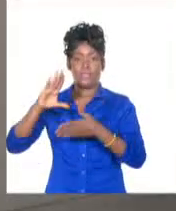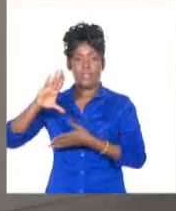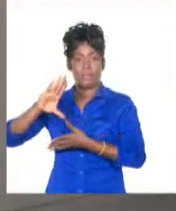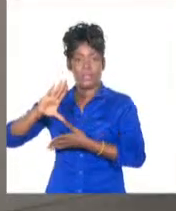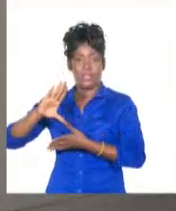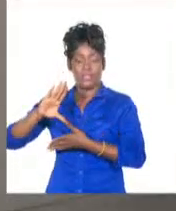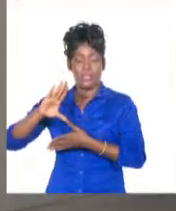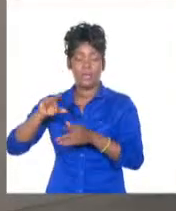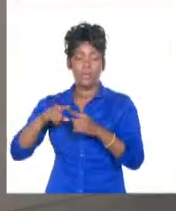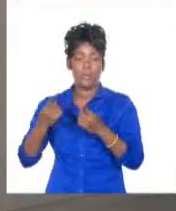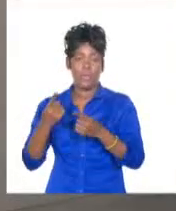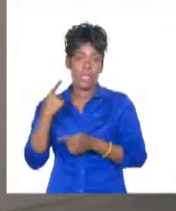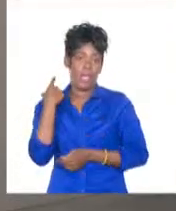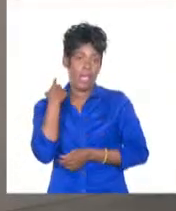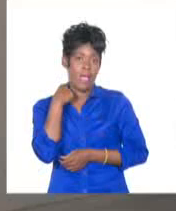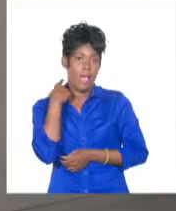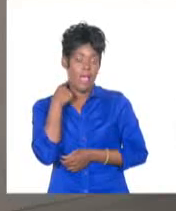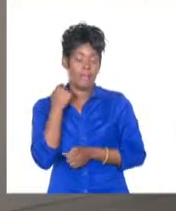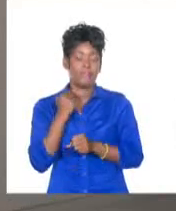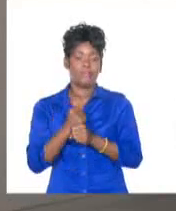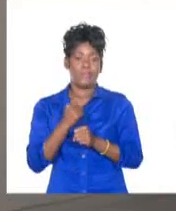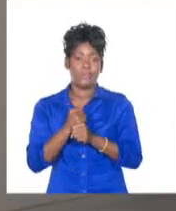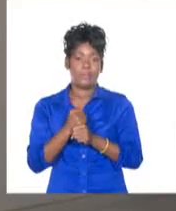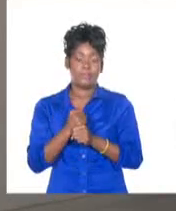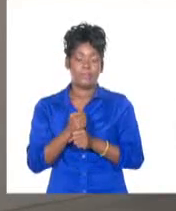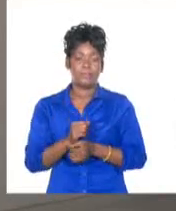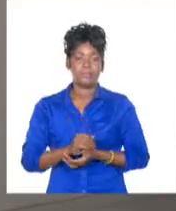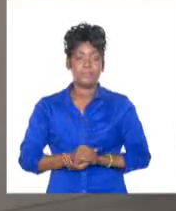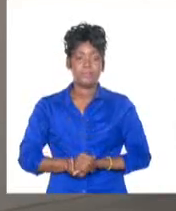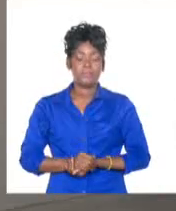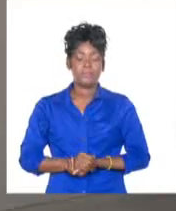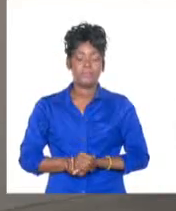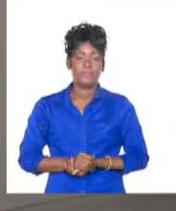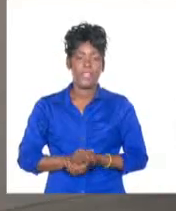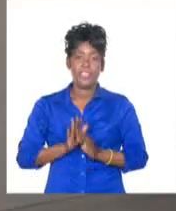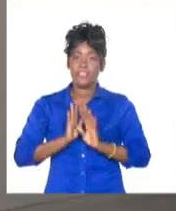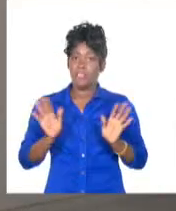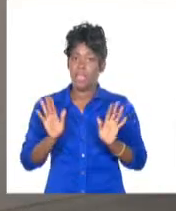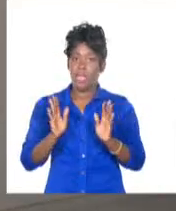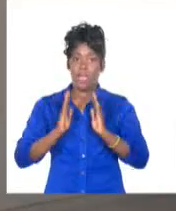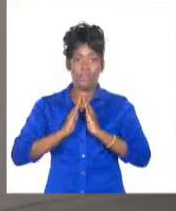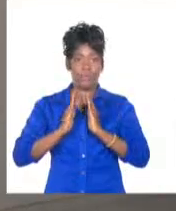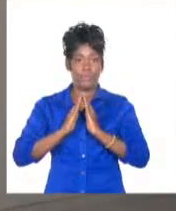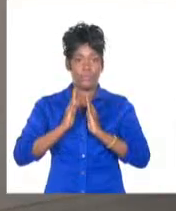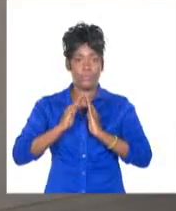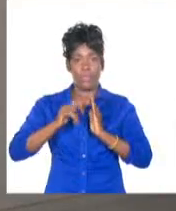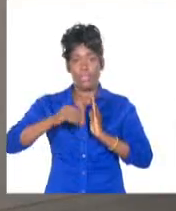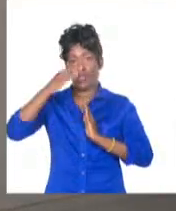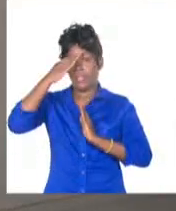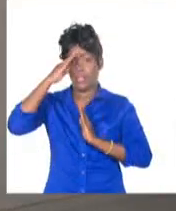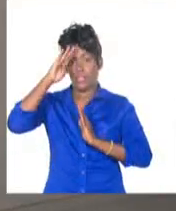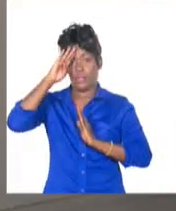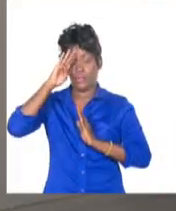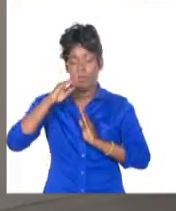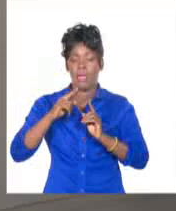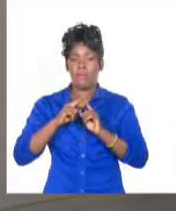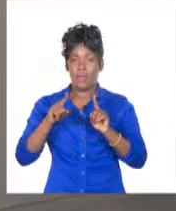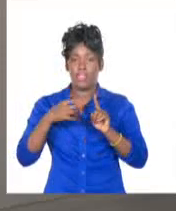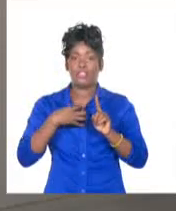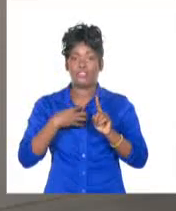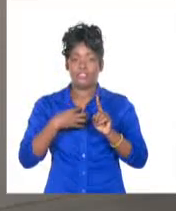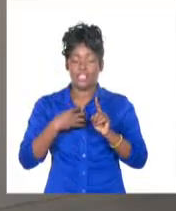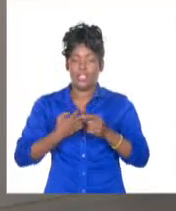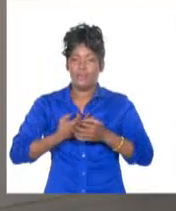años, aunque ya no reside en Cuba. Su pieza le añade a la carpeta el valor de